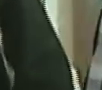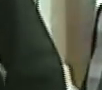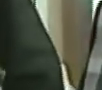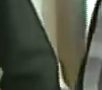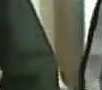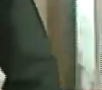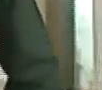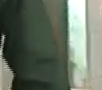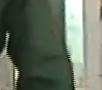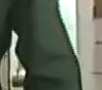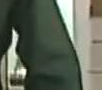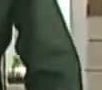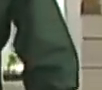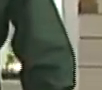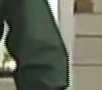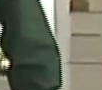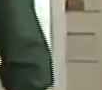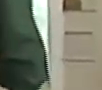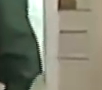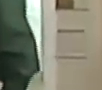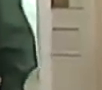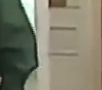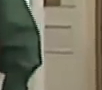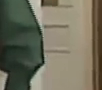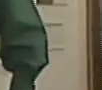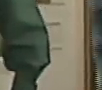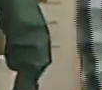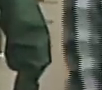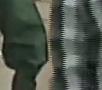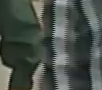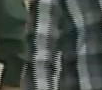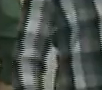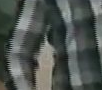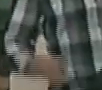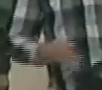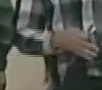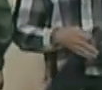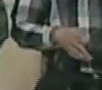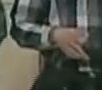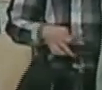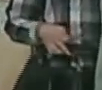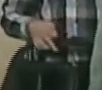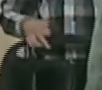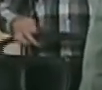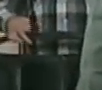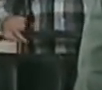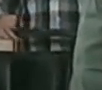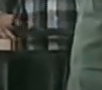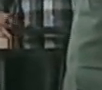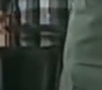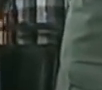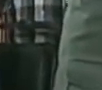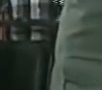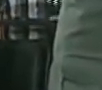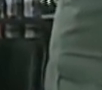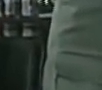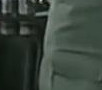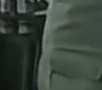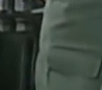todo el sistema de vigilancia epidemiológica en el territorio venezolano. En ese contexto se desarrolla esta